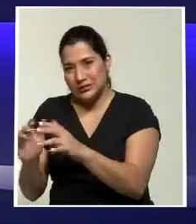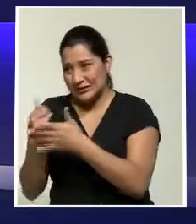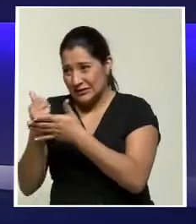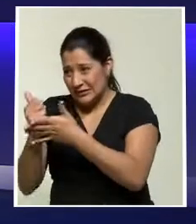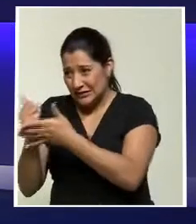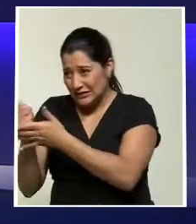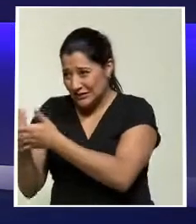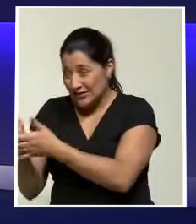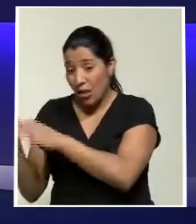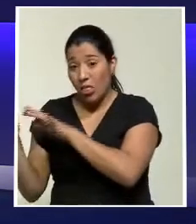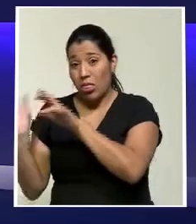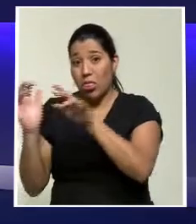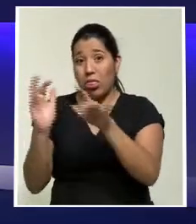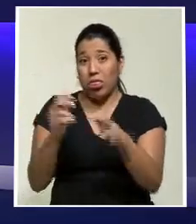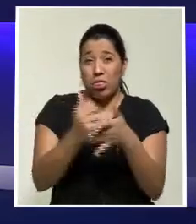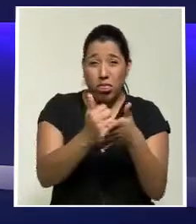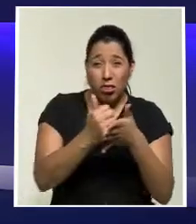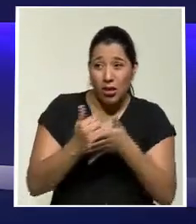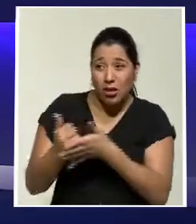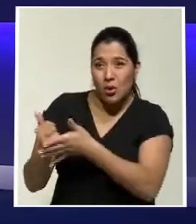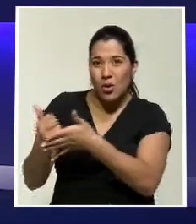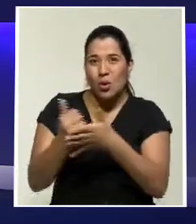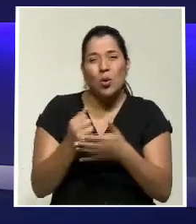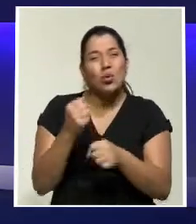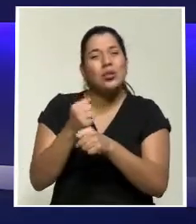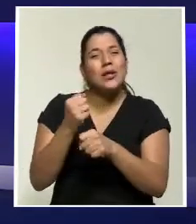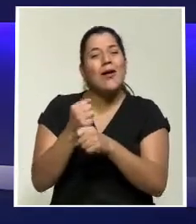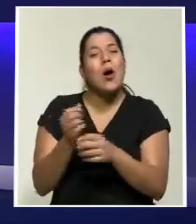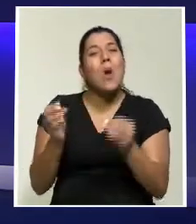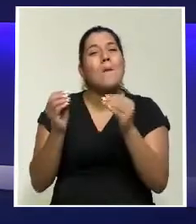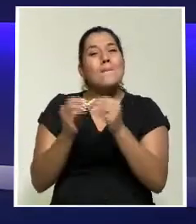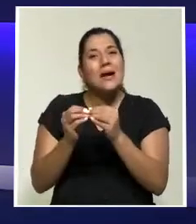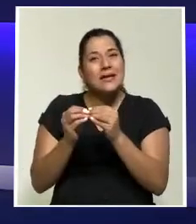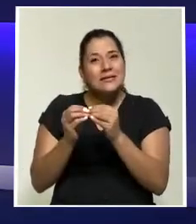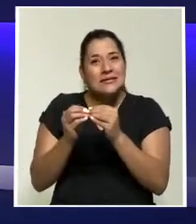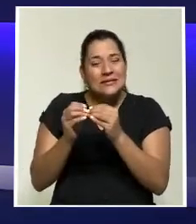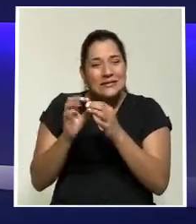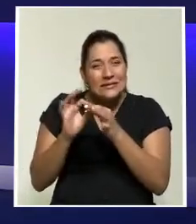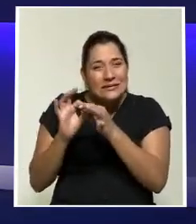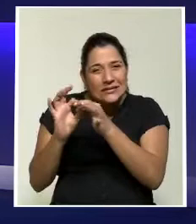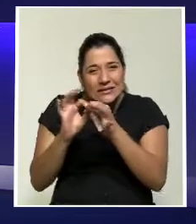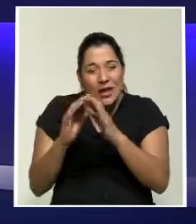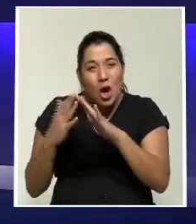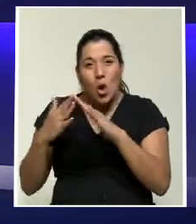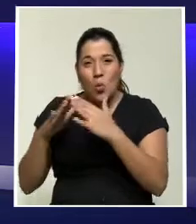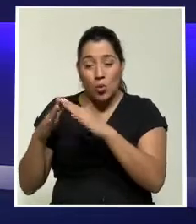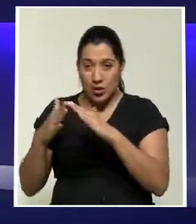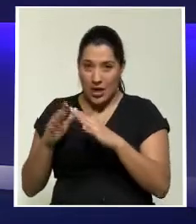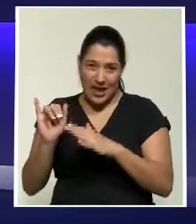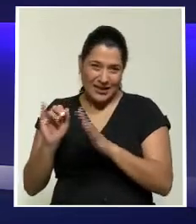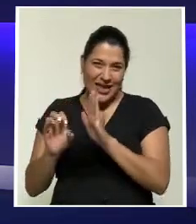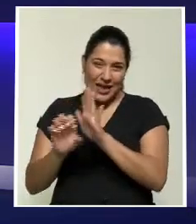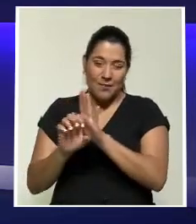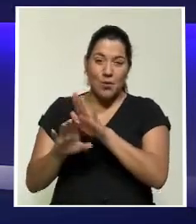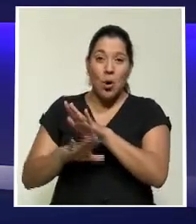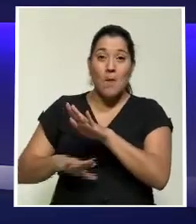también se mueven las personas y es un trabajo mucho más comunitario. Y bueno, esa es una básica, pero también